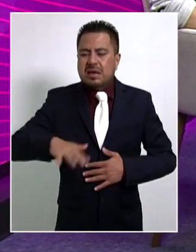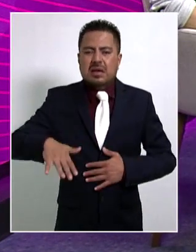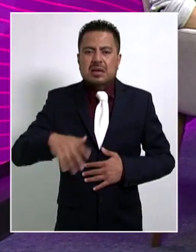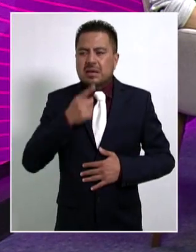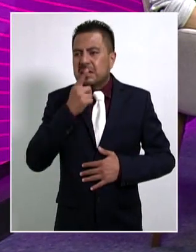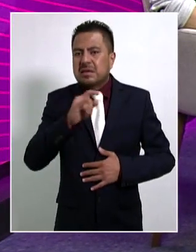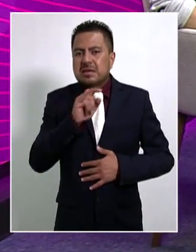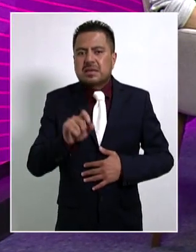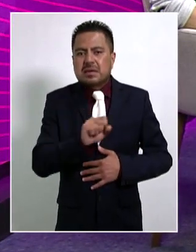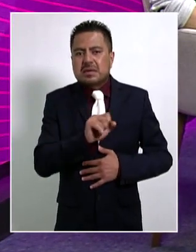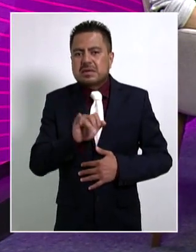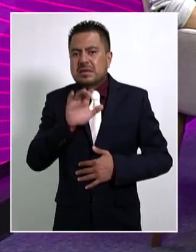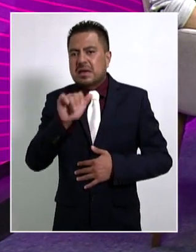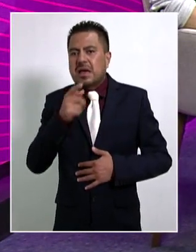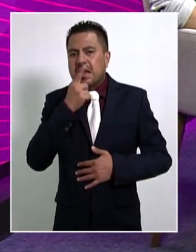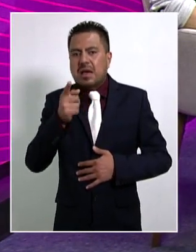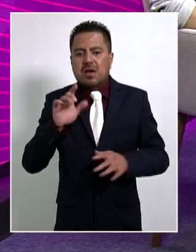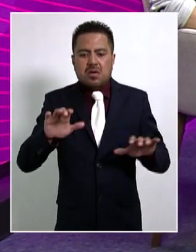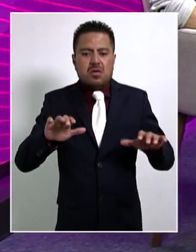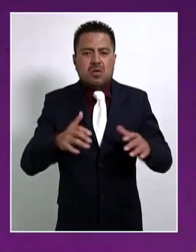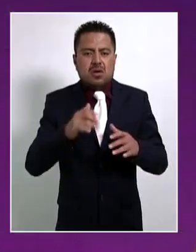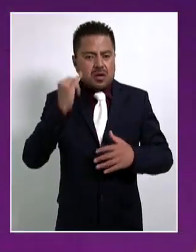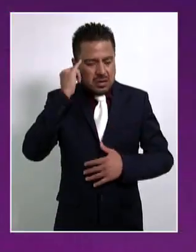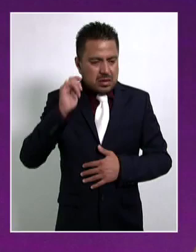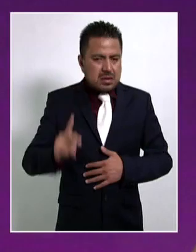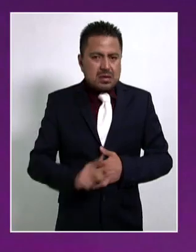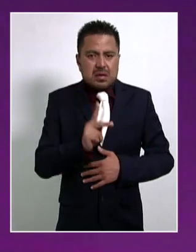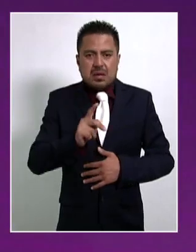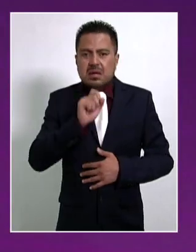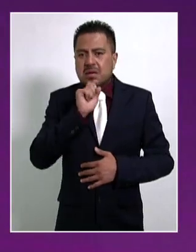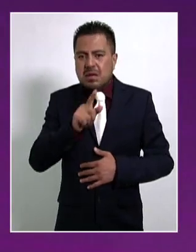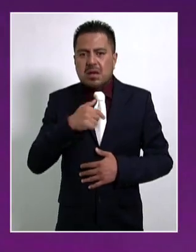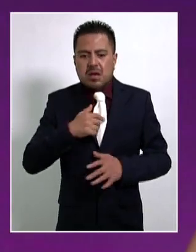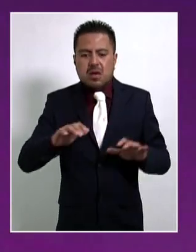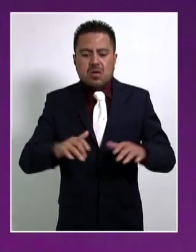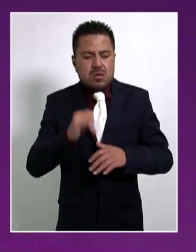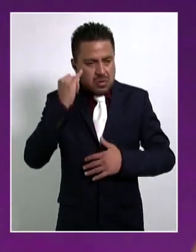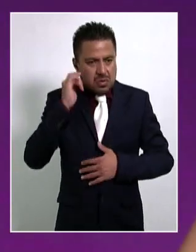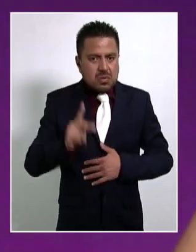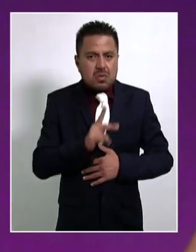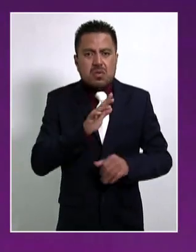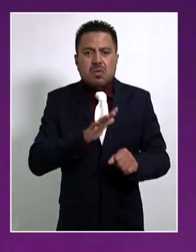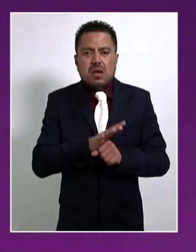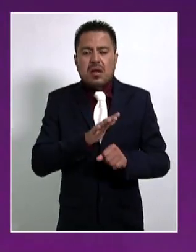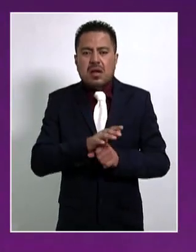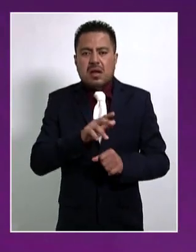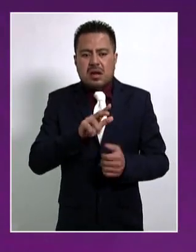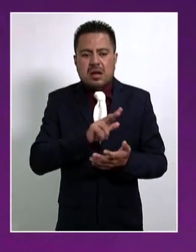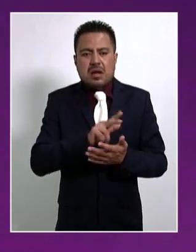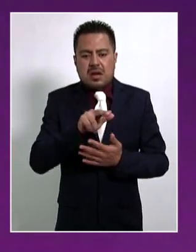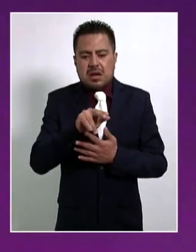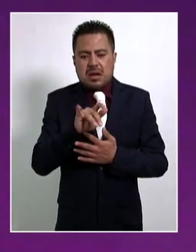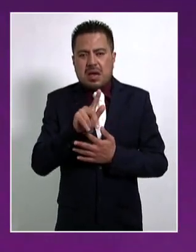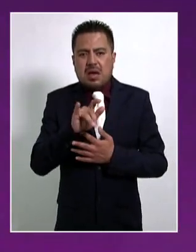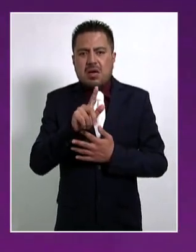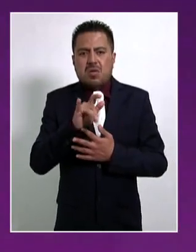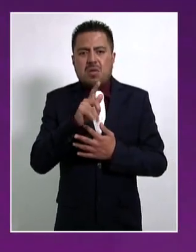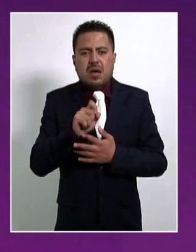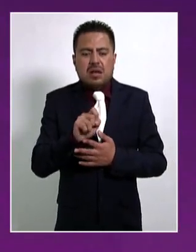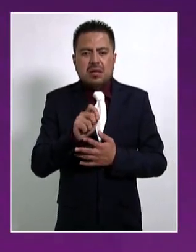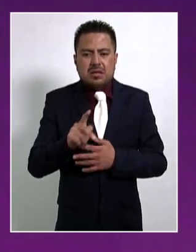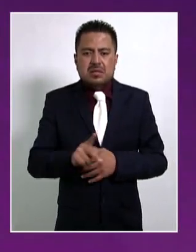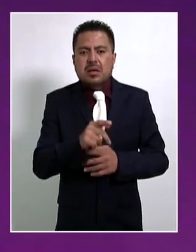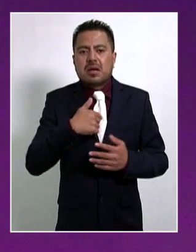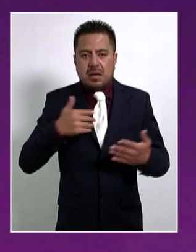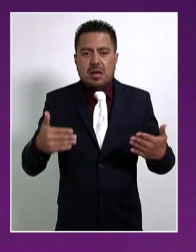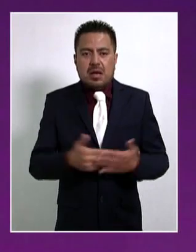Jessica planteaba de que ella venía de una comunidad indígena. Yo también soy de una comunidad indígena, Cualin Tlatoa Náhuatl, Onin en Acatlán.